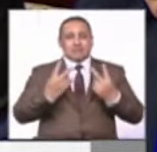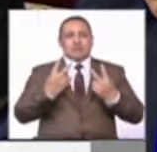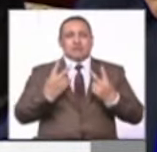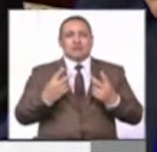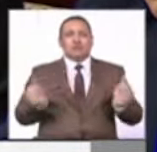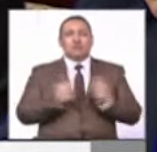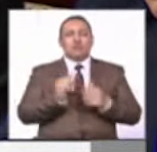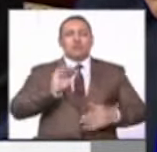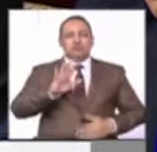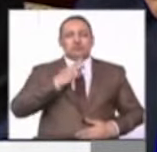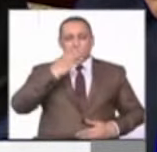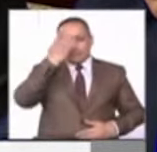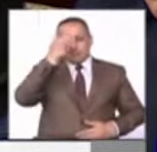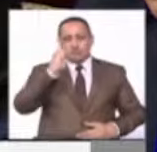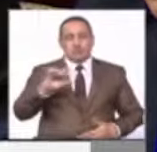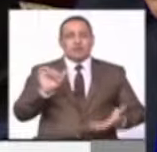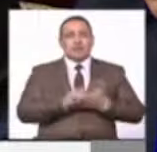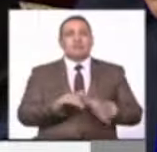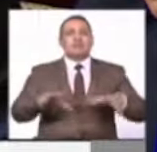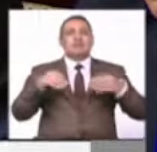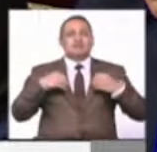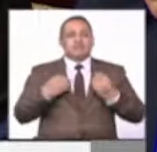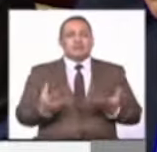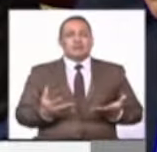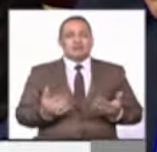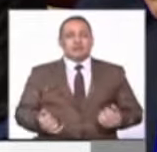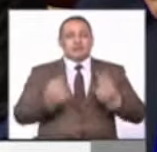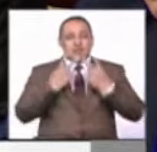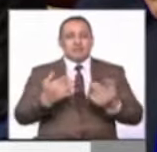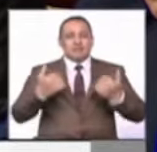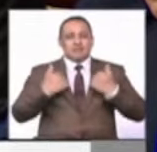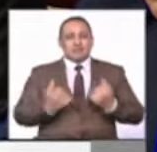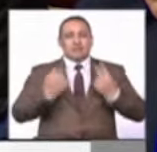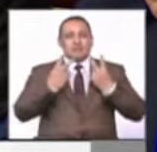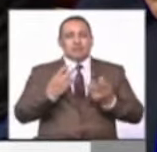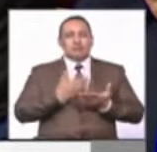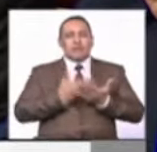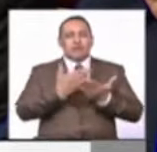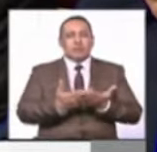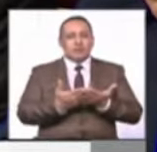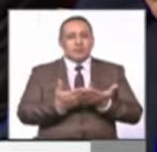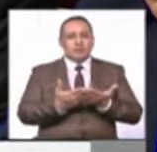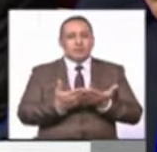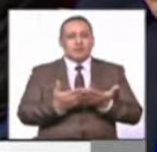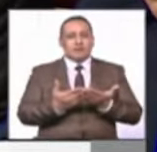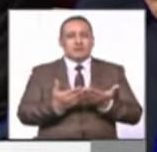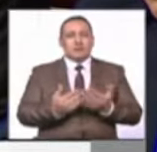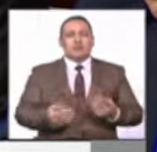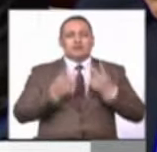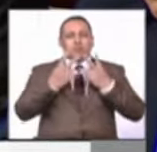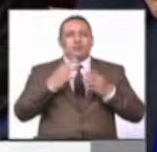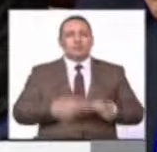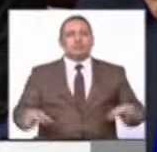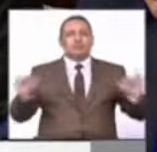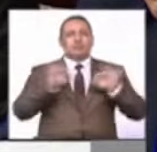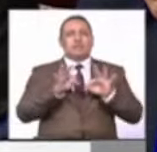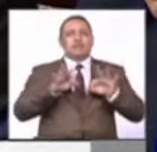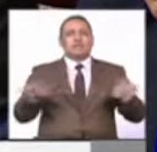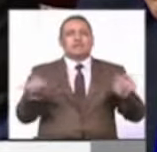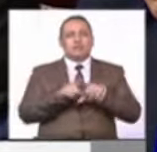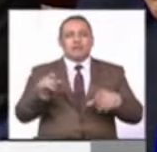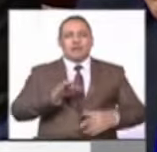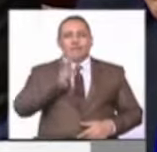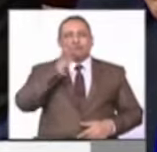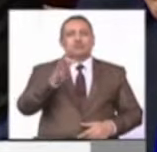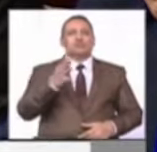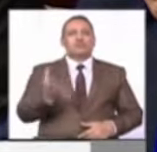una decisión la que se va a tomar hoy día que va a tener repercusiones muy importantes a